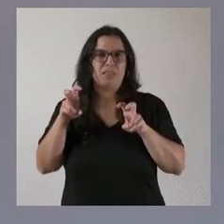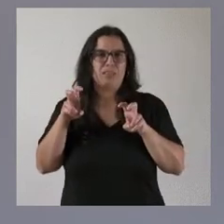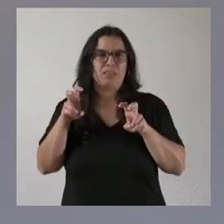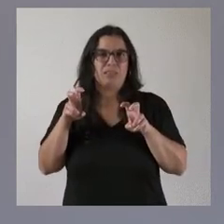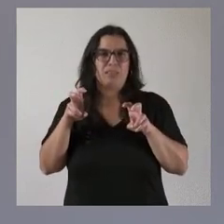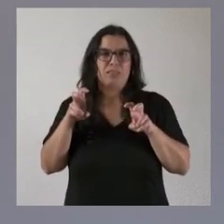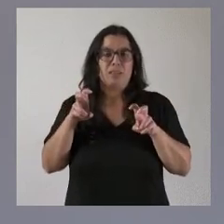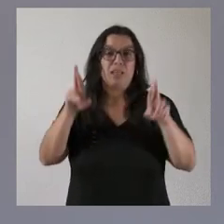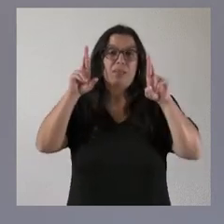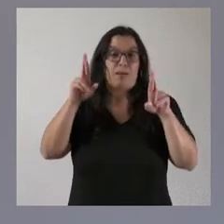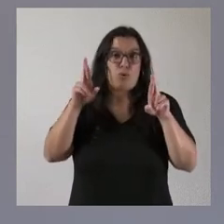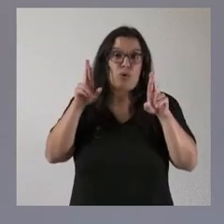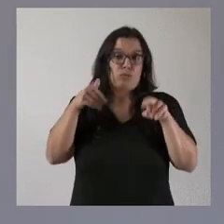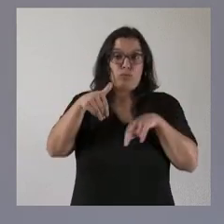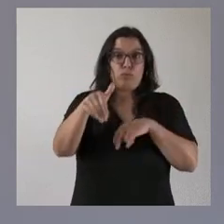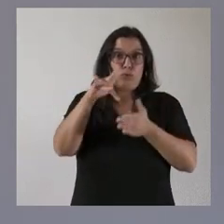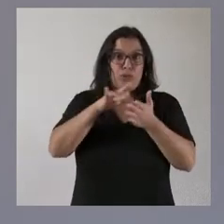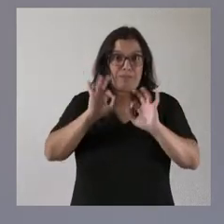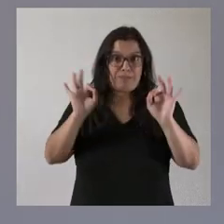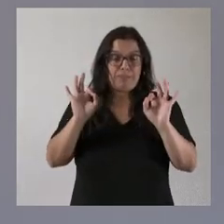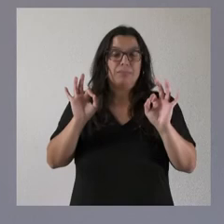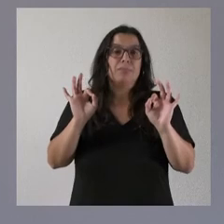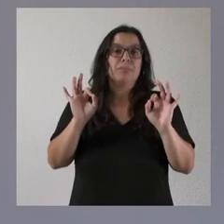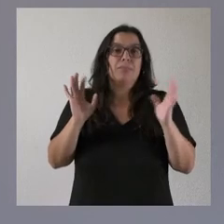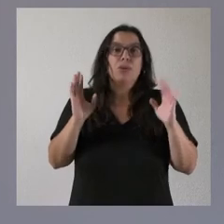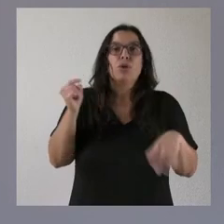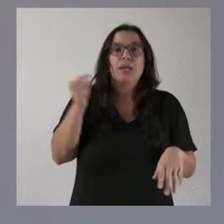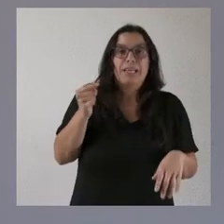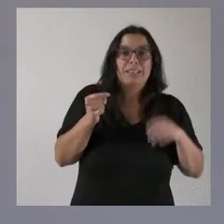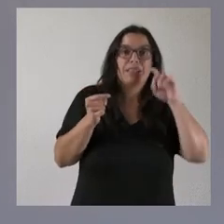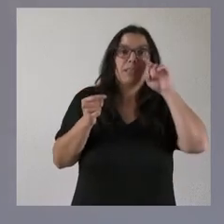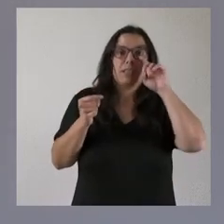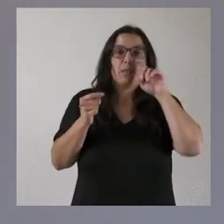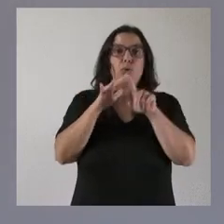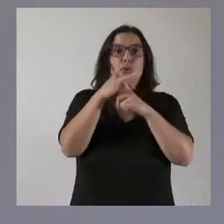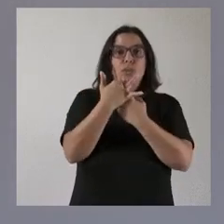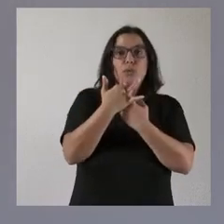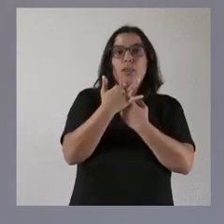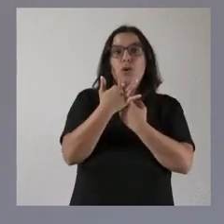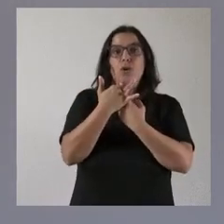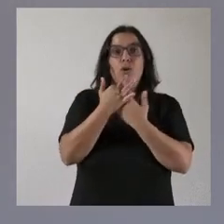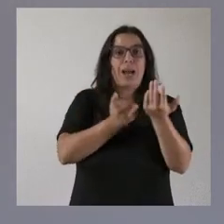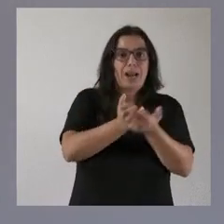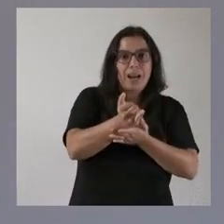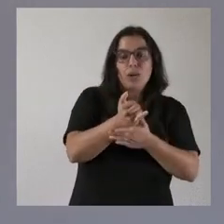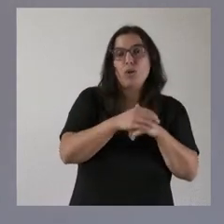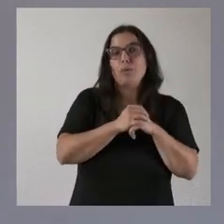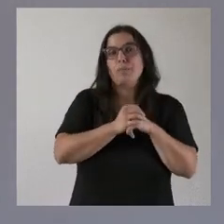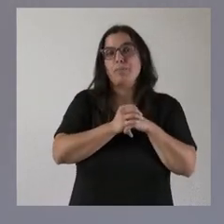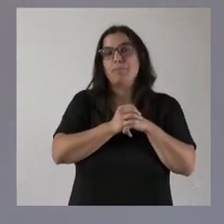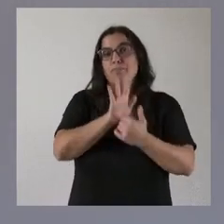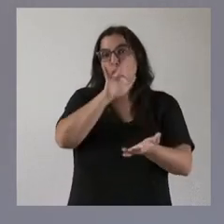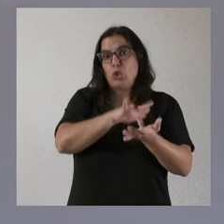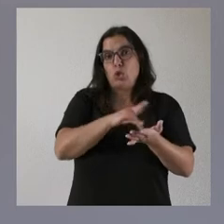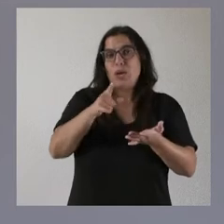deseo no se produzcan en el futuro ha sido negativo desde el punto de vista de la situación del sector Agrario que ha tenido una